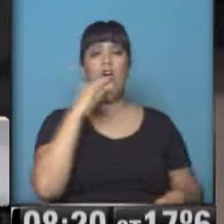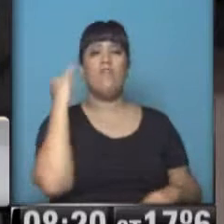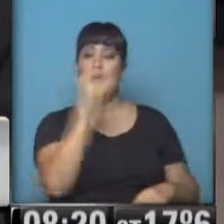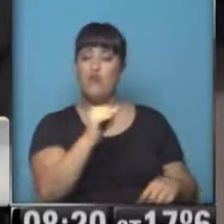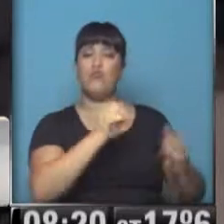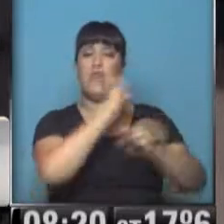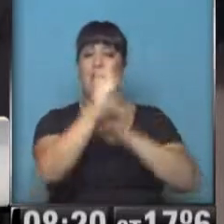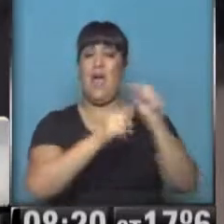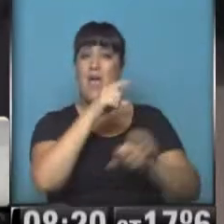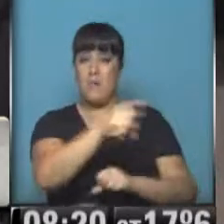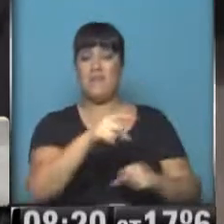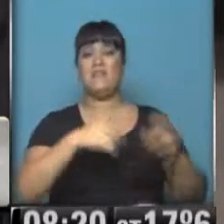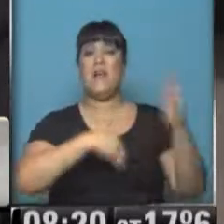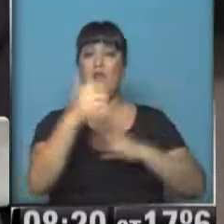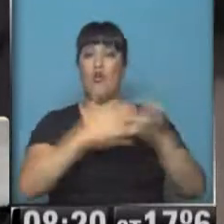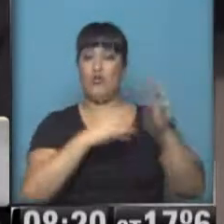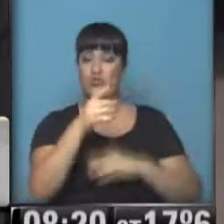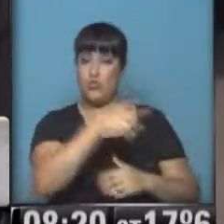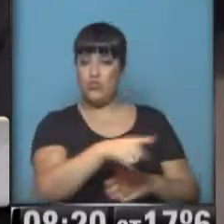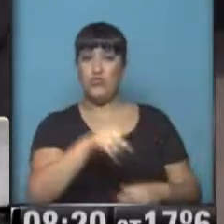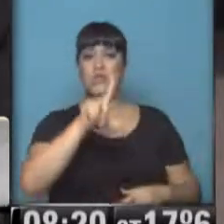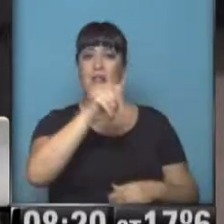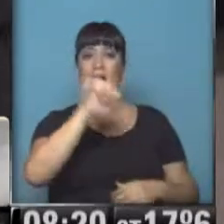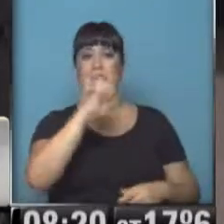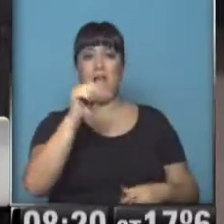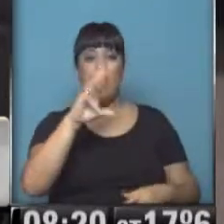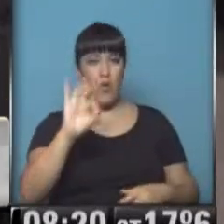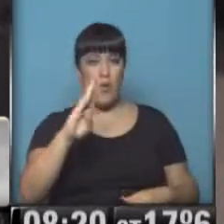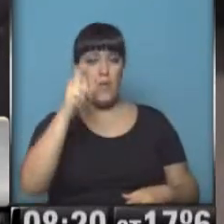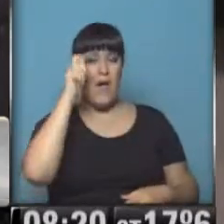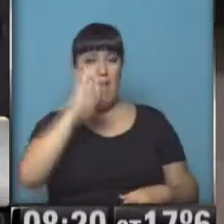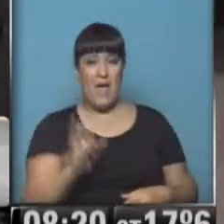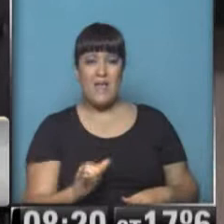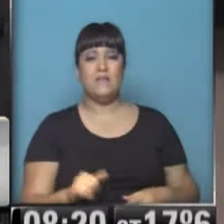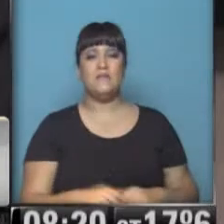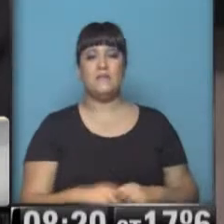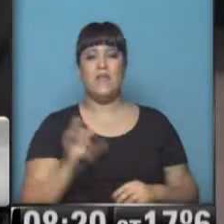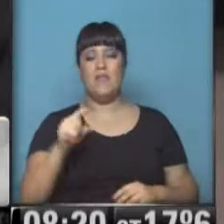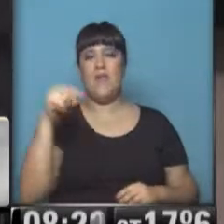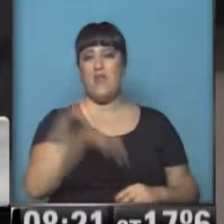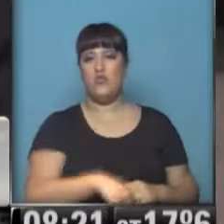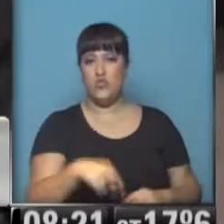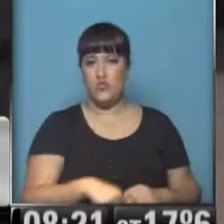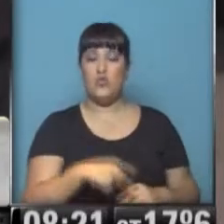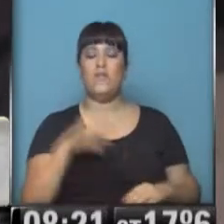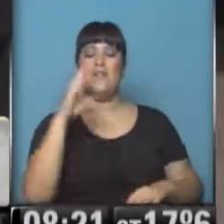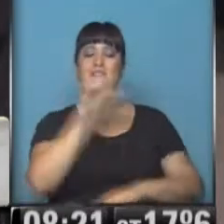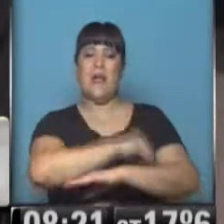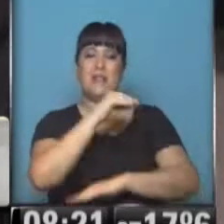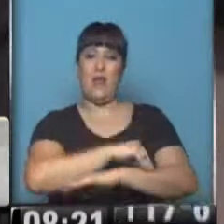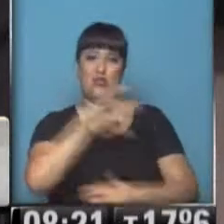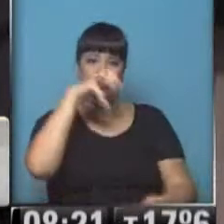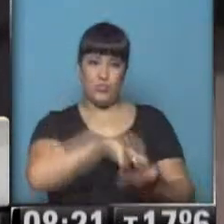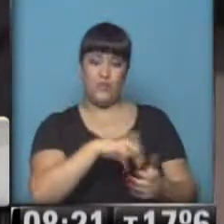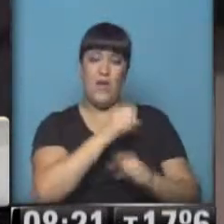empresa de construcción de lázaro a es una empresa de construcción de la patagonia del sobre país de santa cruz pues más